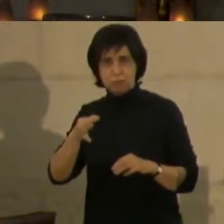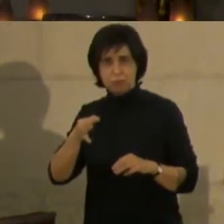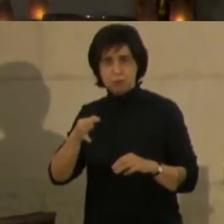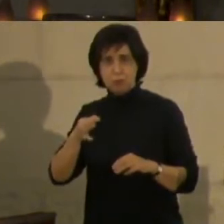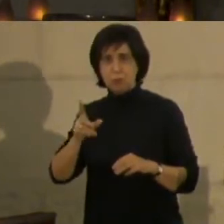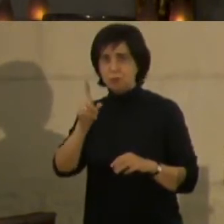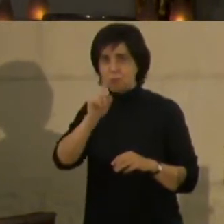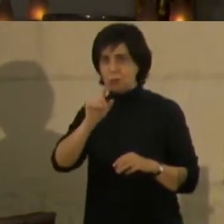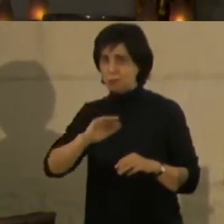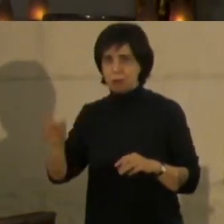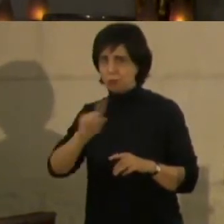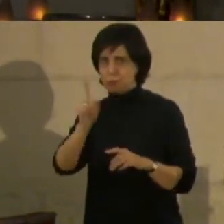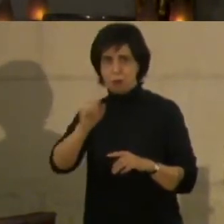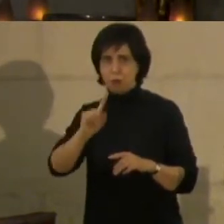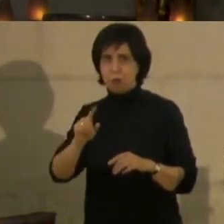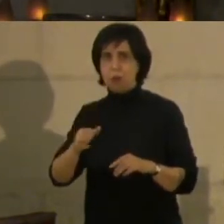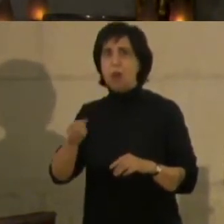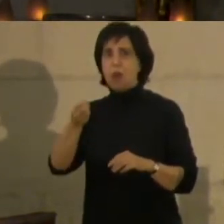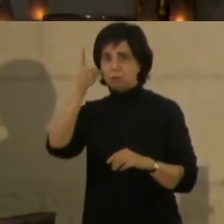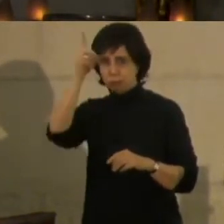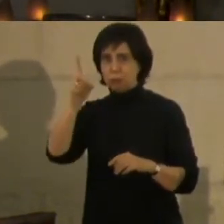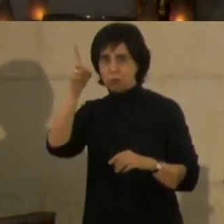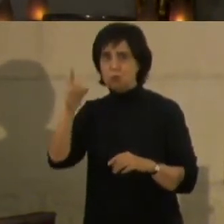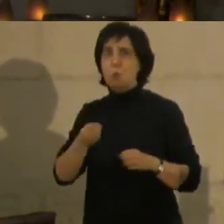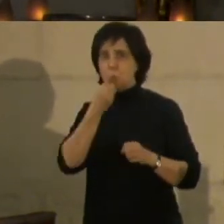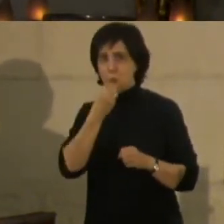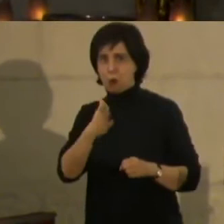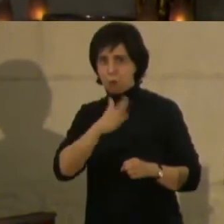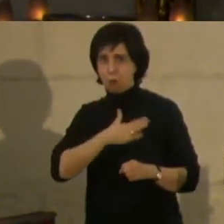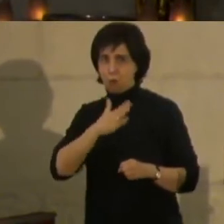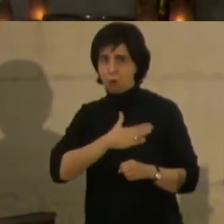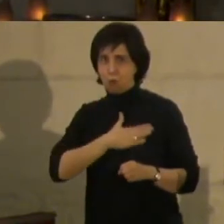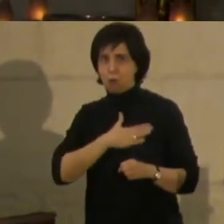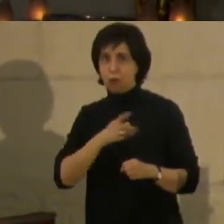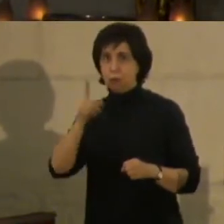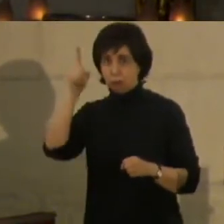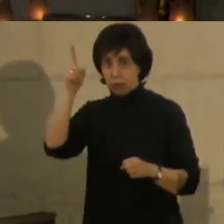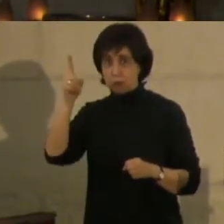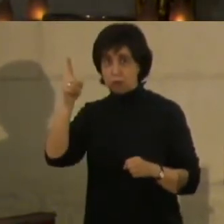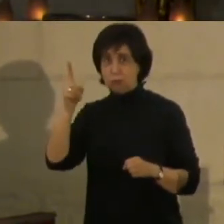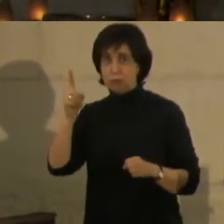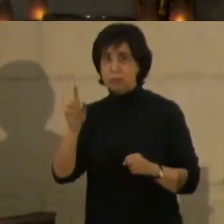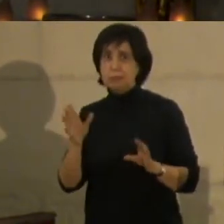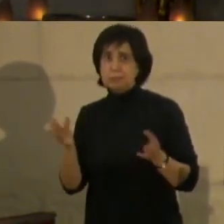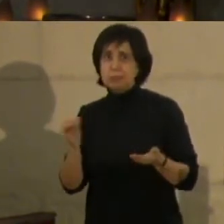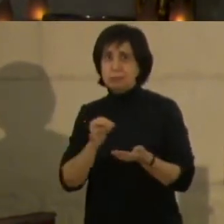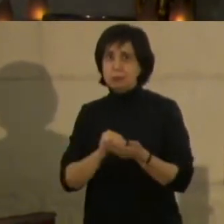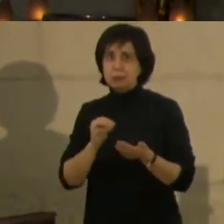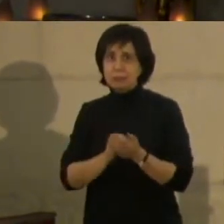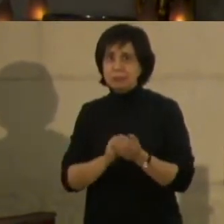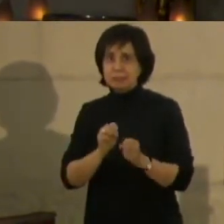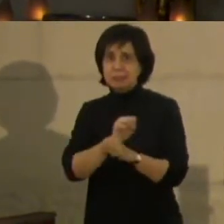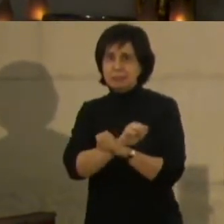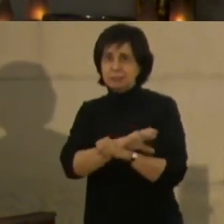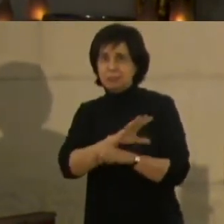no es malo. Es un Dios bueno. Es un Dios que a veces nos saca de la